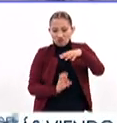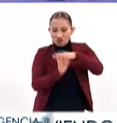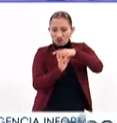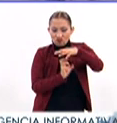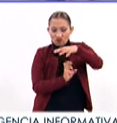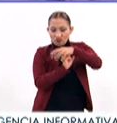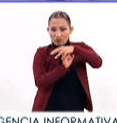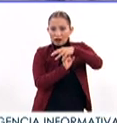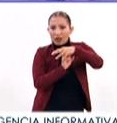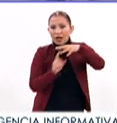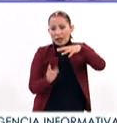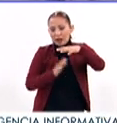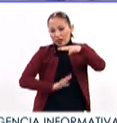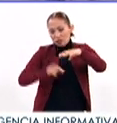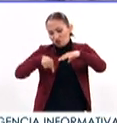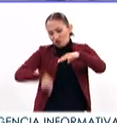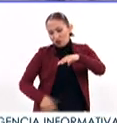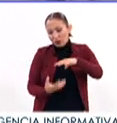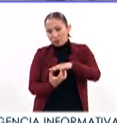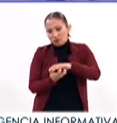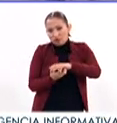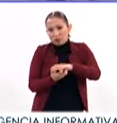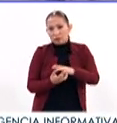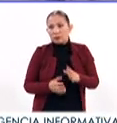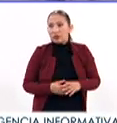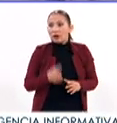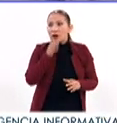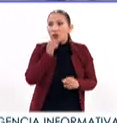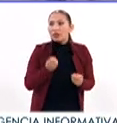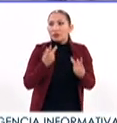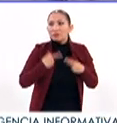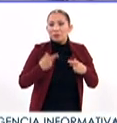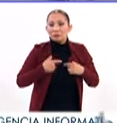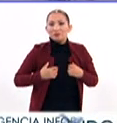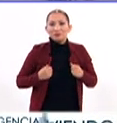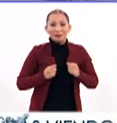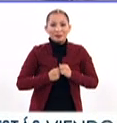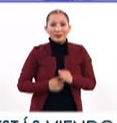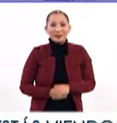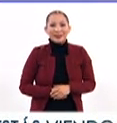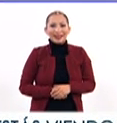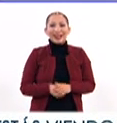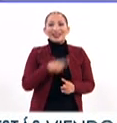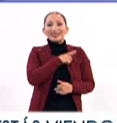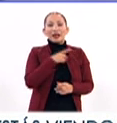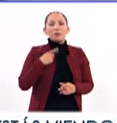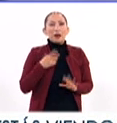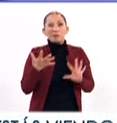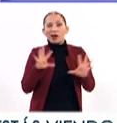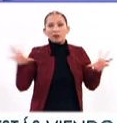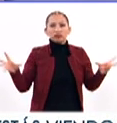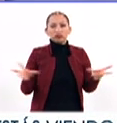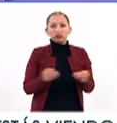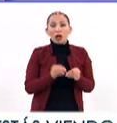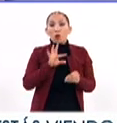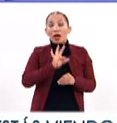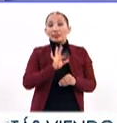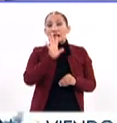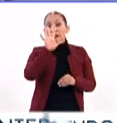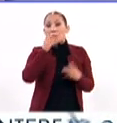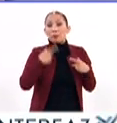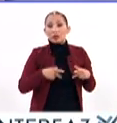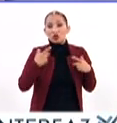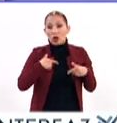anclaje y más hacia abajo la cimentación. Claro, claro. Ya no me contestó cuántas personas, ingeniero. Personas, debe llevarse unas